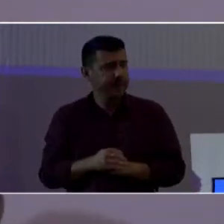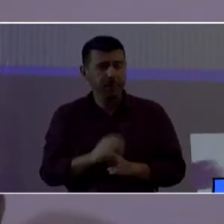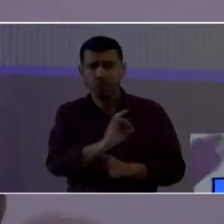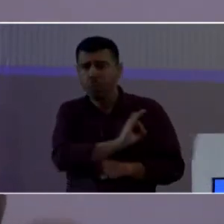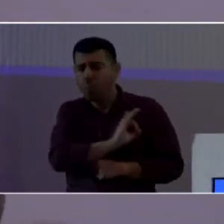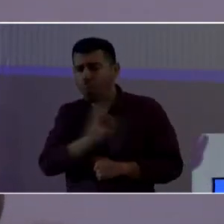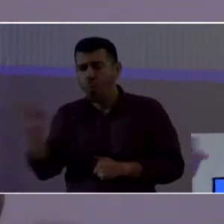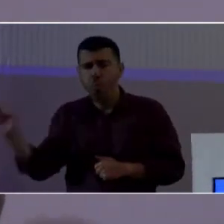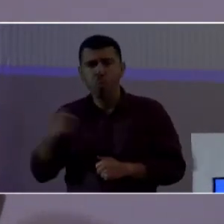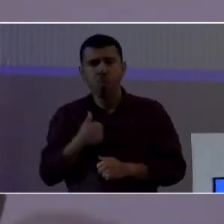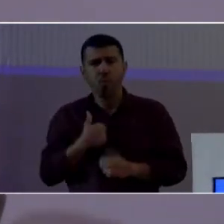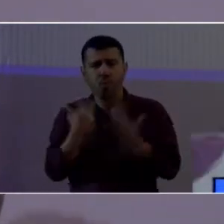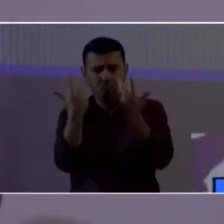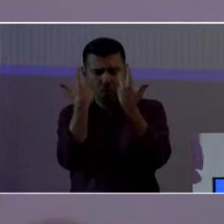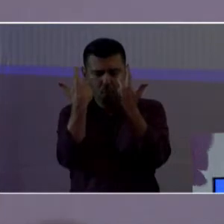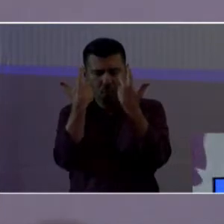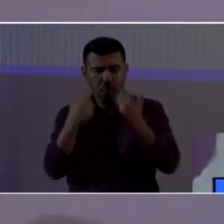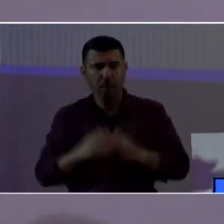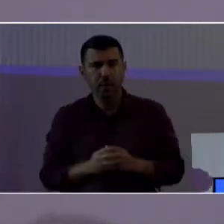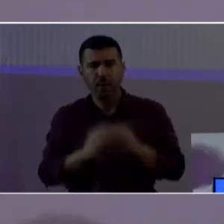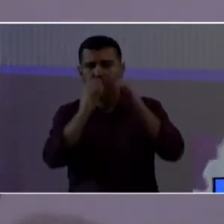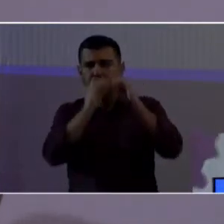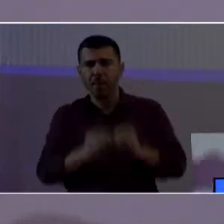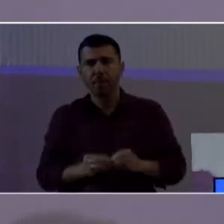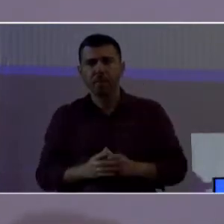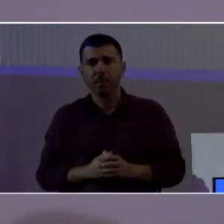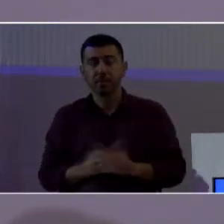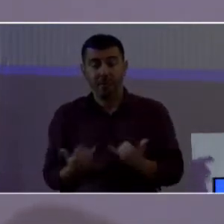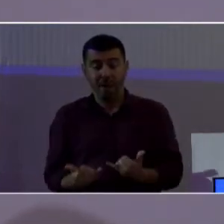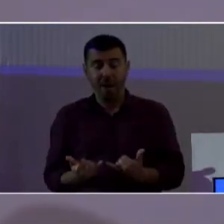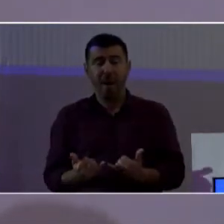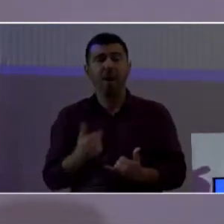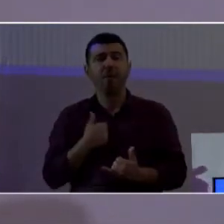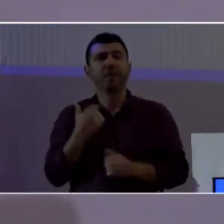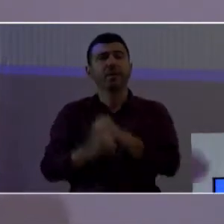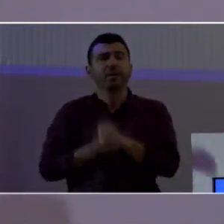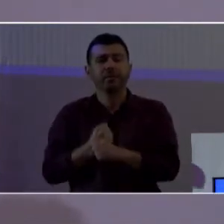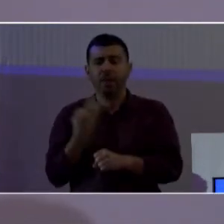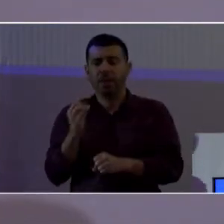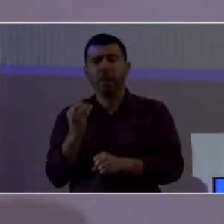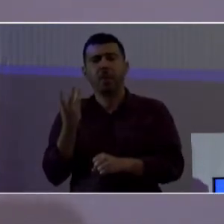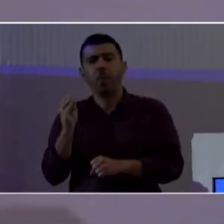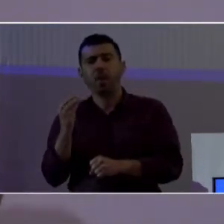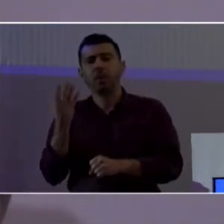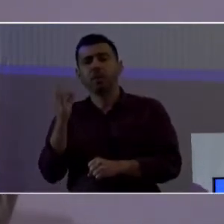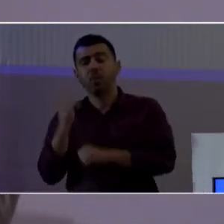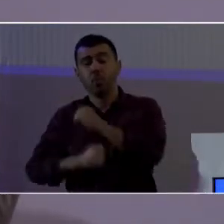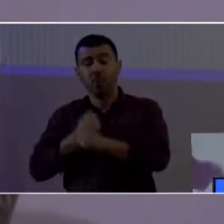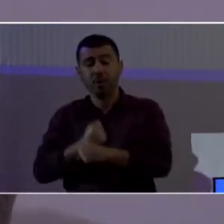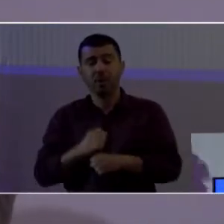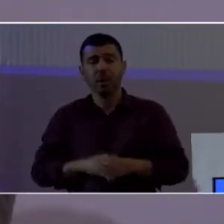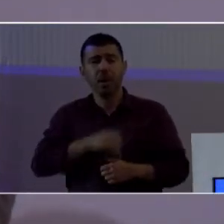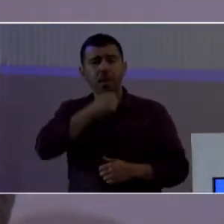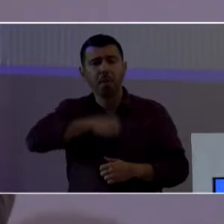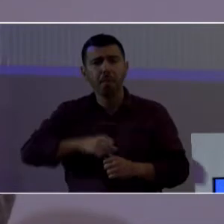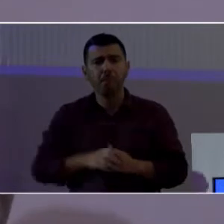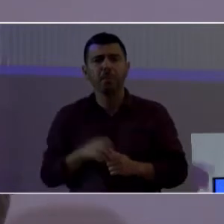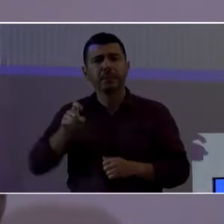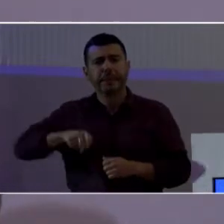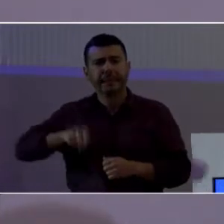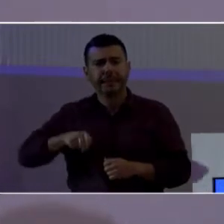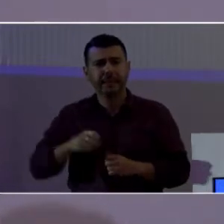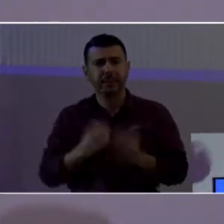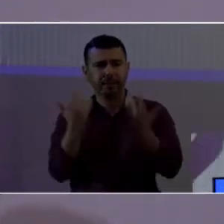una formación. Y si hoy están de 30, 40, 50, 60 años, necesitan un proceso de formación